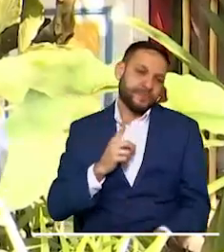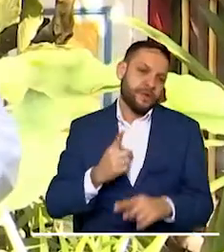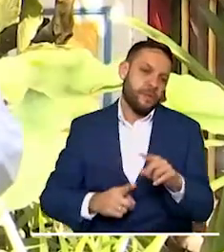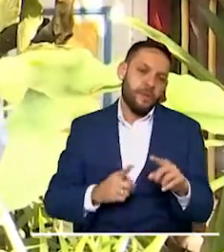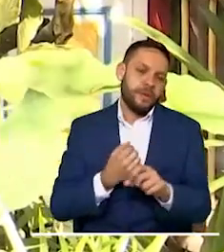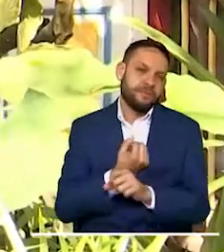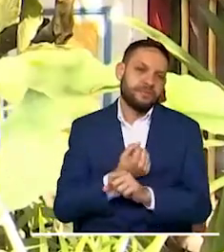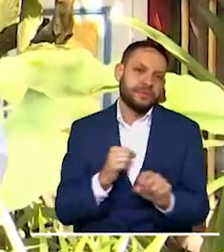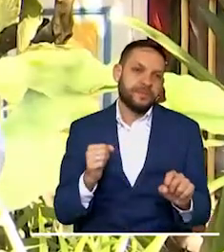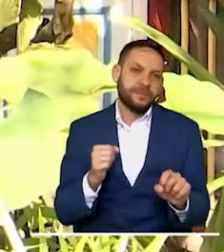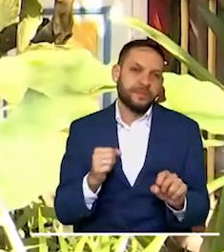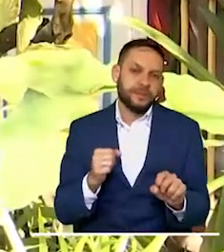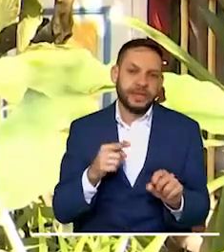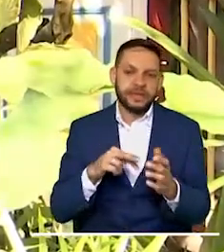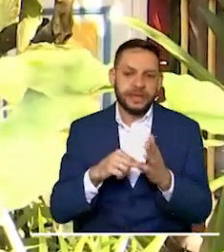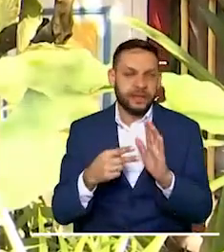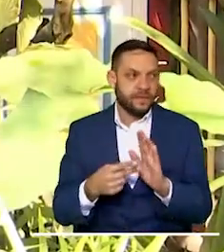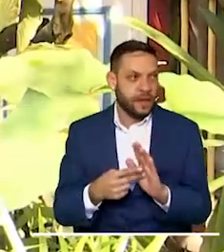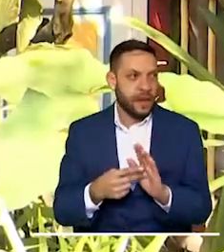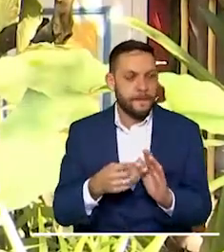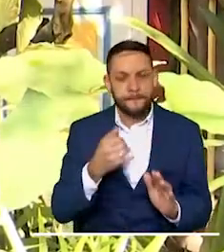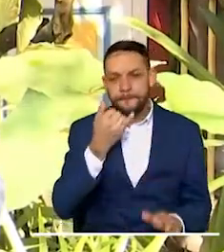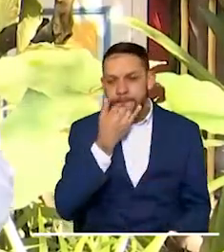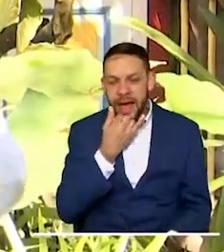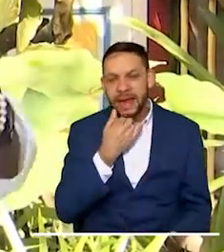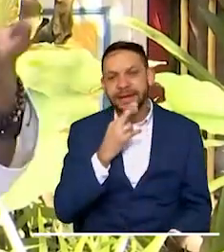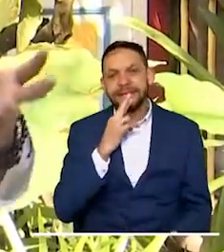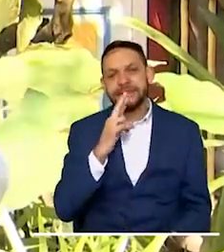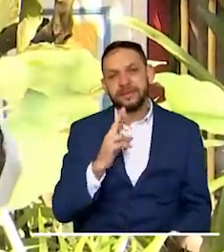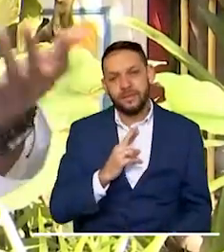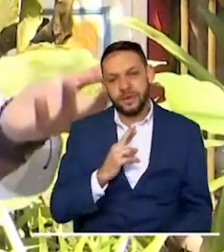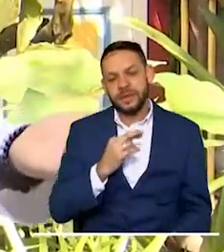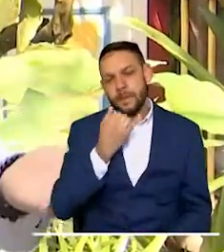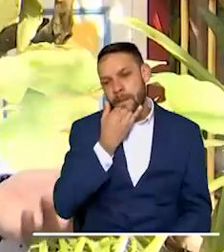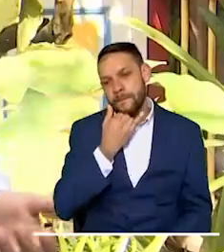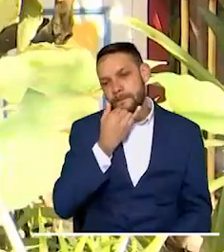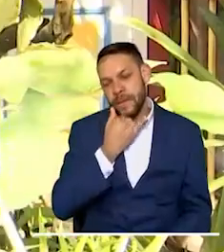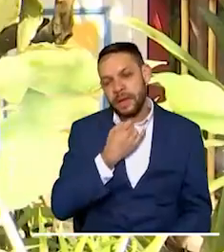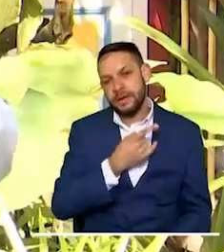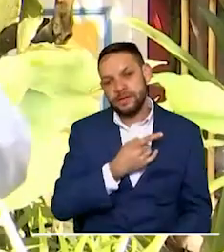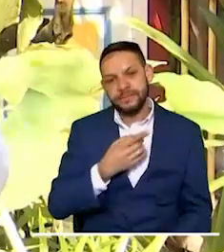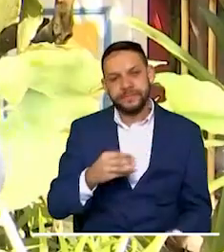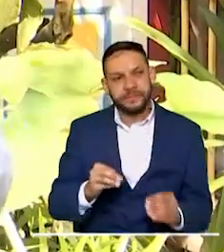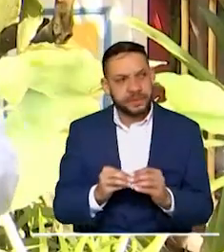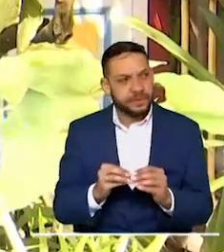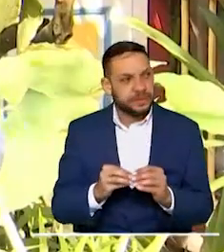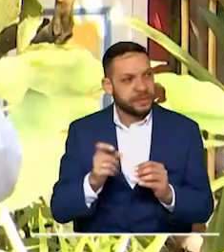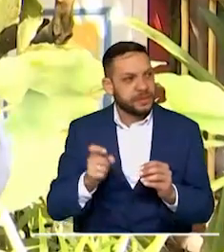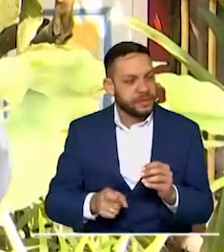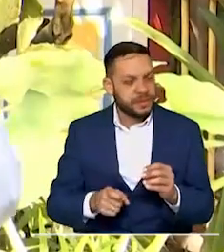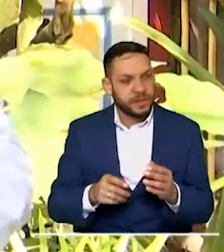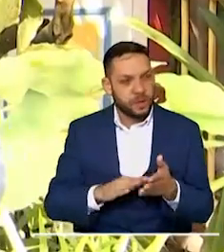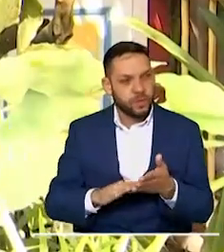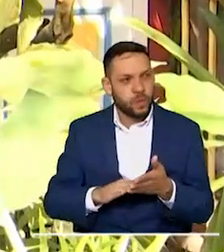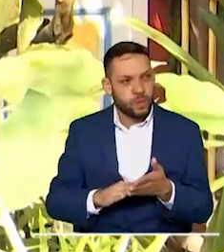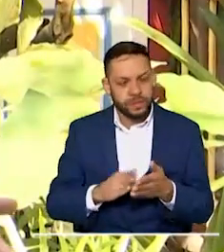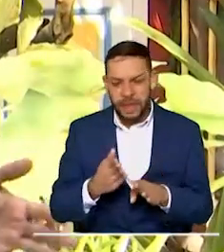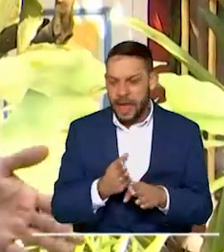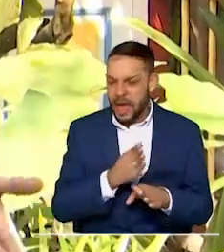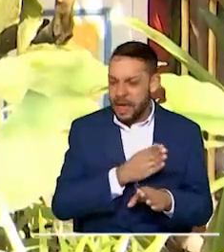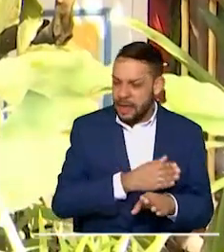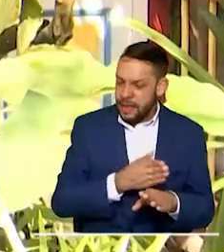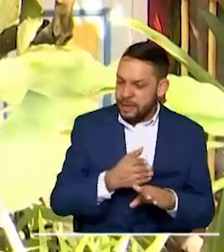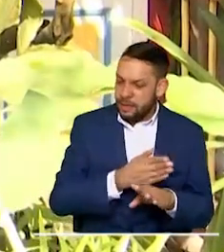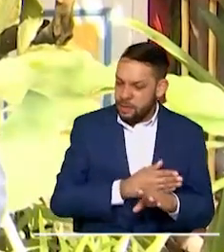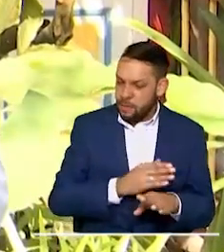nos darán falsos positivos, que es básicamente apariciones de problemas donde realmente no lo hay y la situación fue que se ingirió los